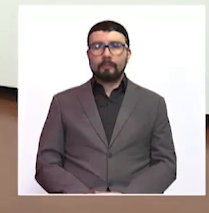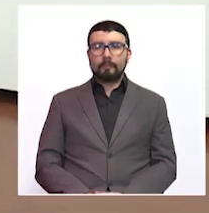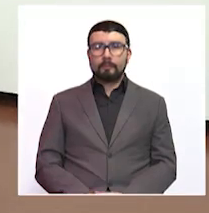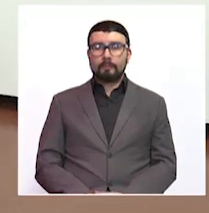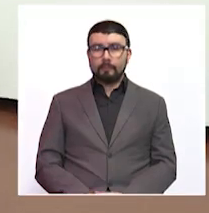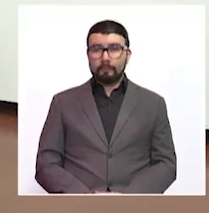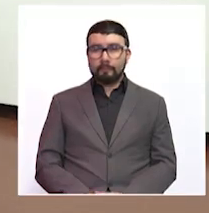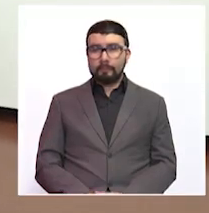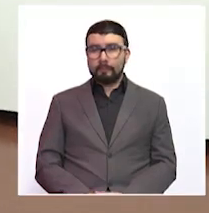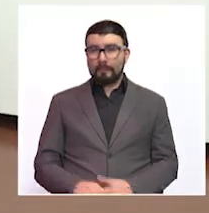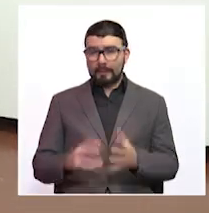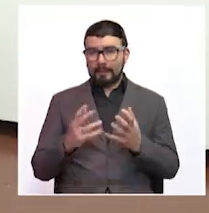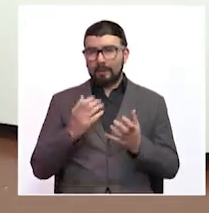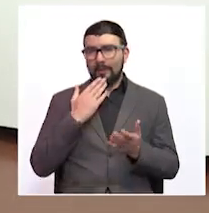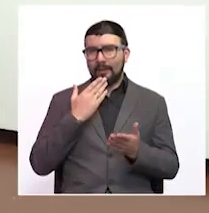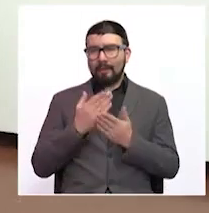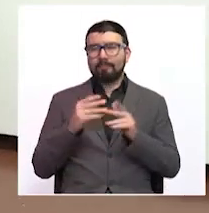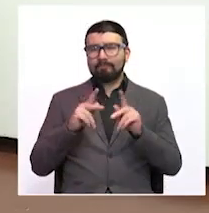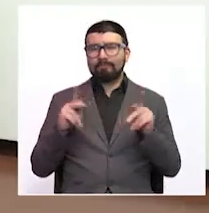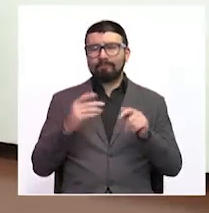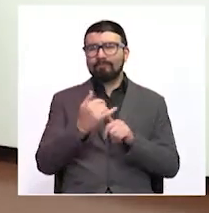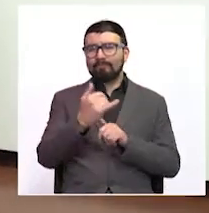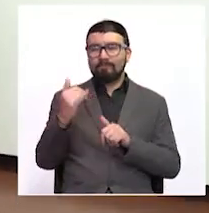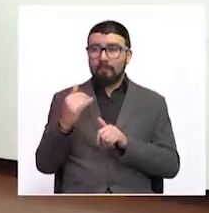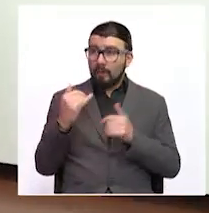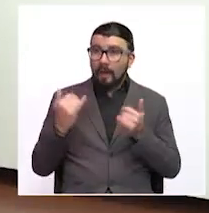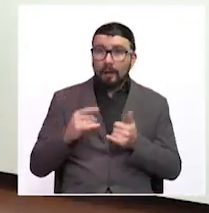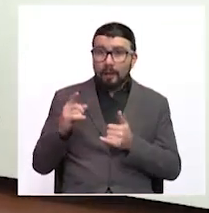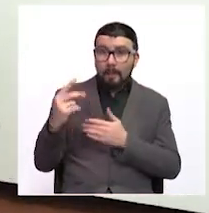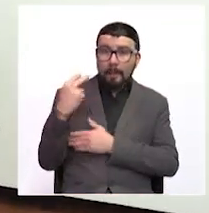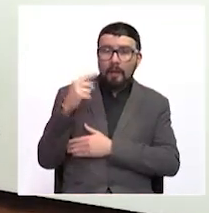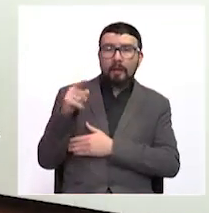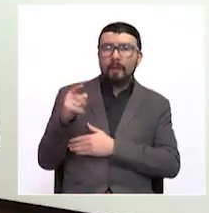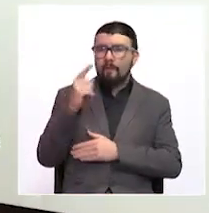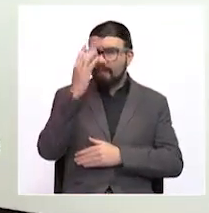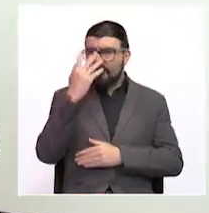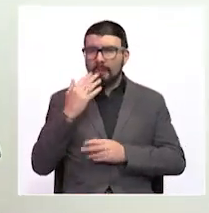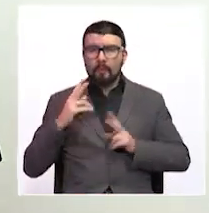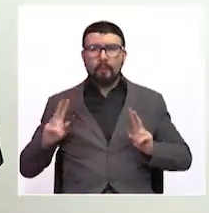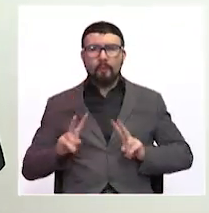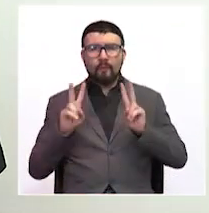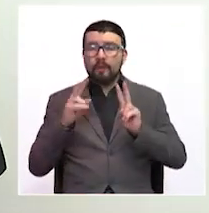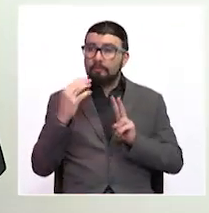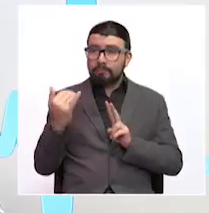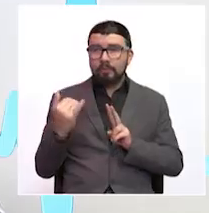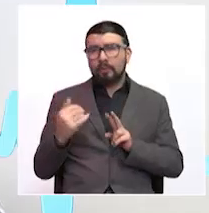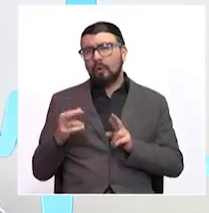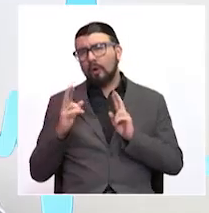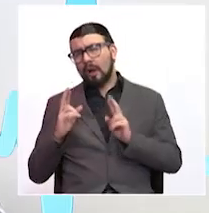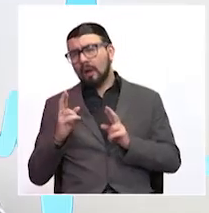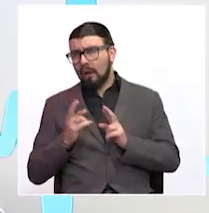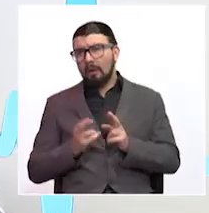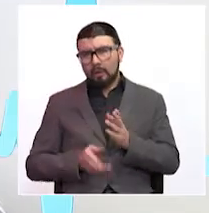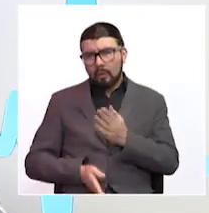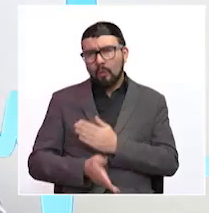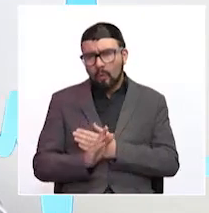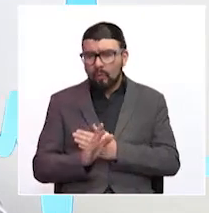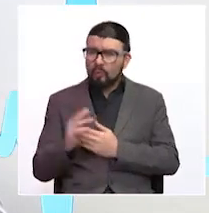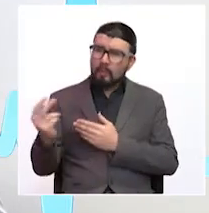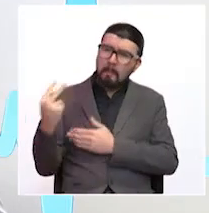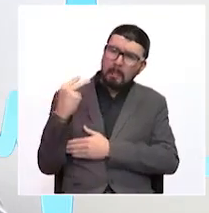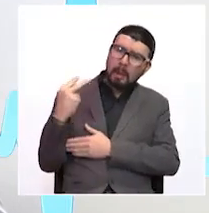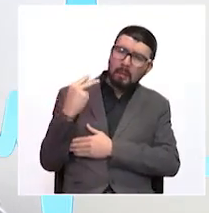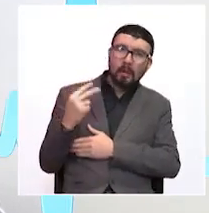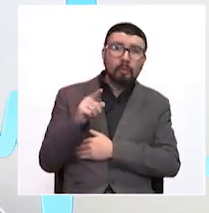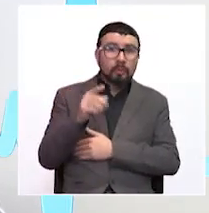quiero agradecerle a todas las personas que en este momento están en facebook live y ojalá nos sigan y puedan